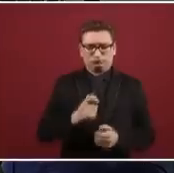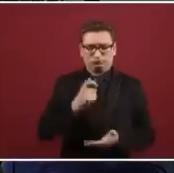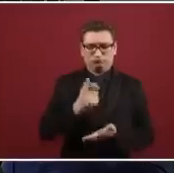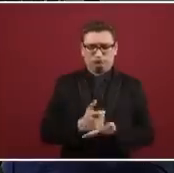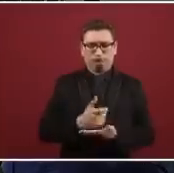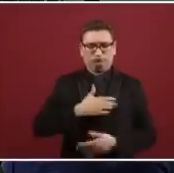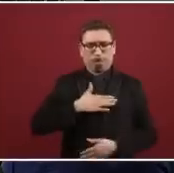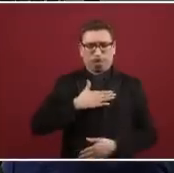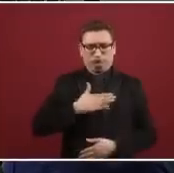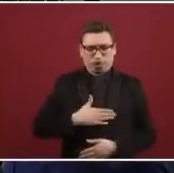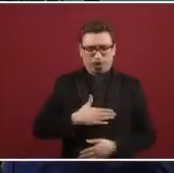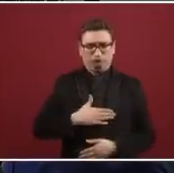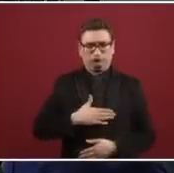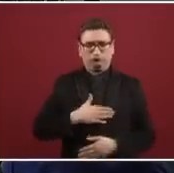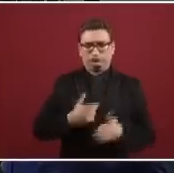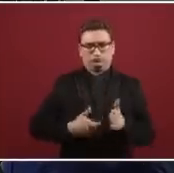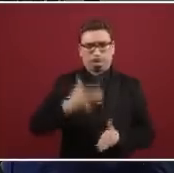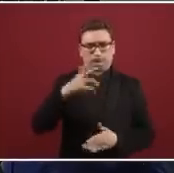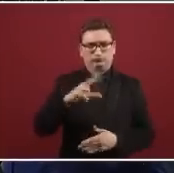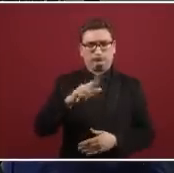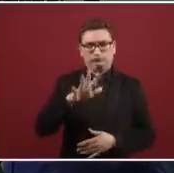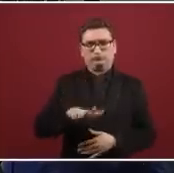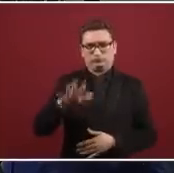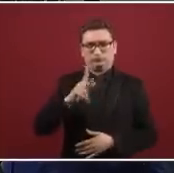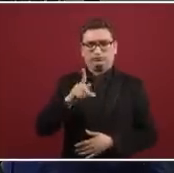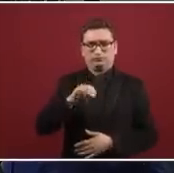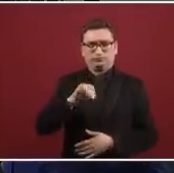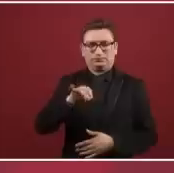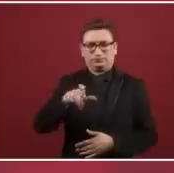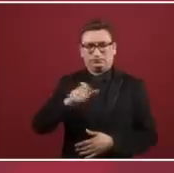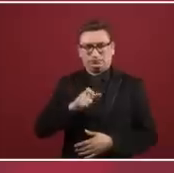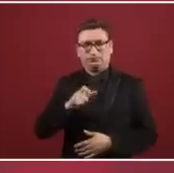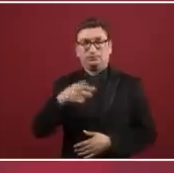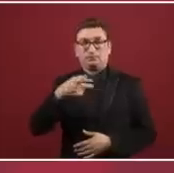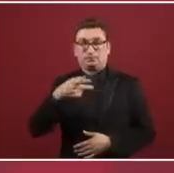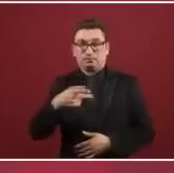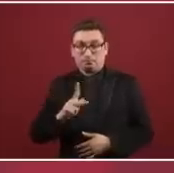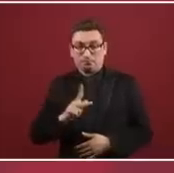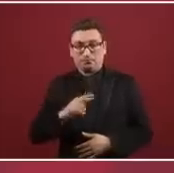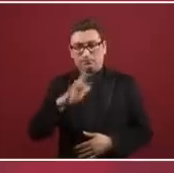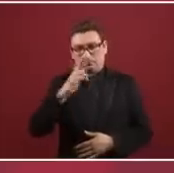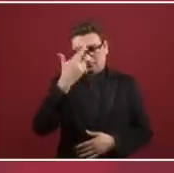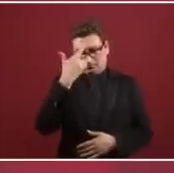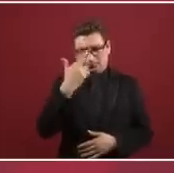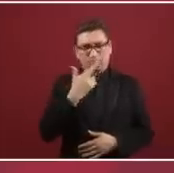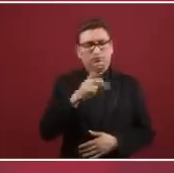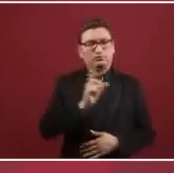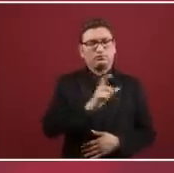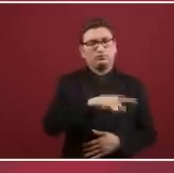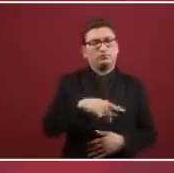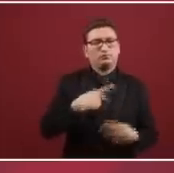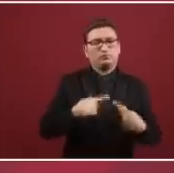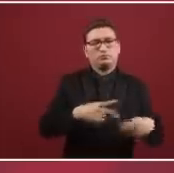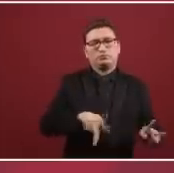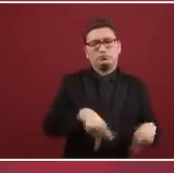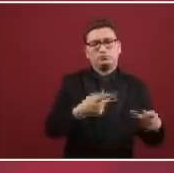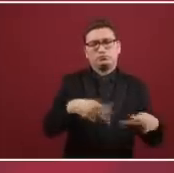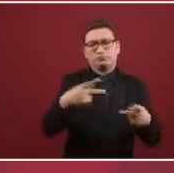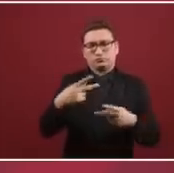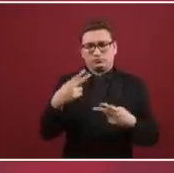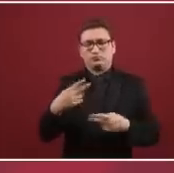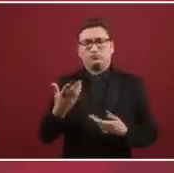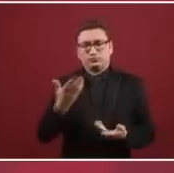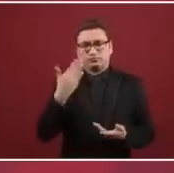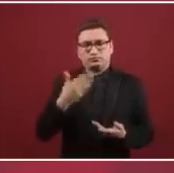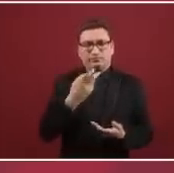elevados en Pemex, pero los márgenes de utilidad a veces son excesivos